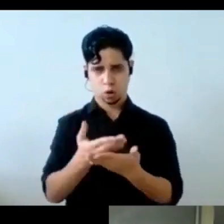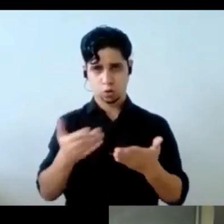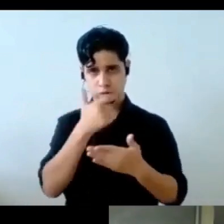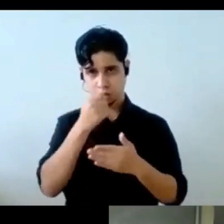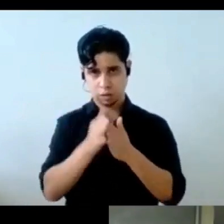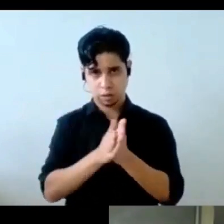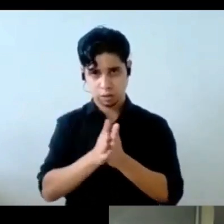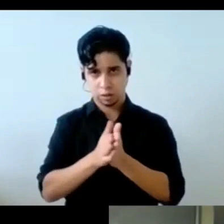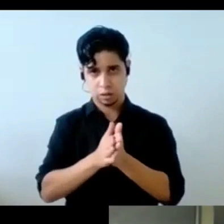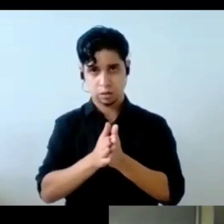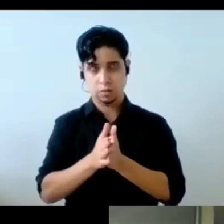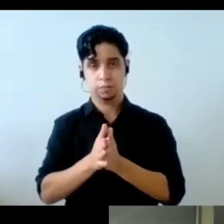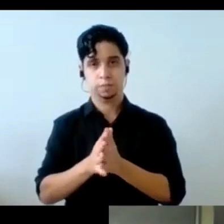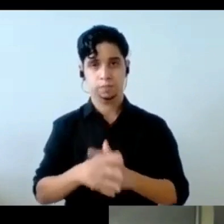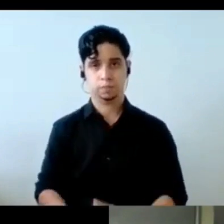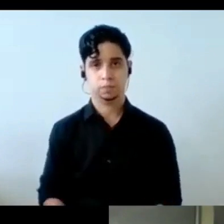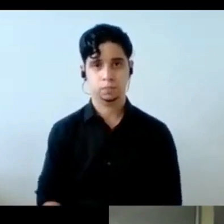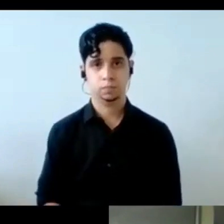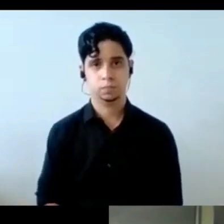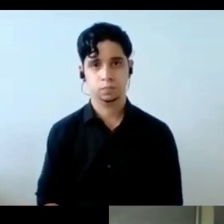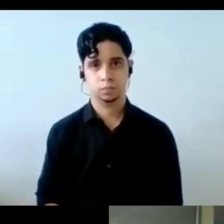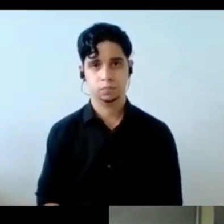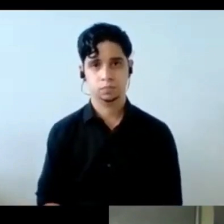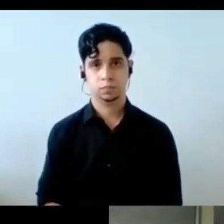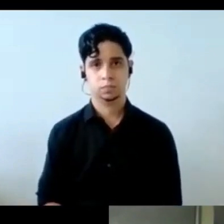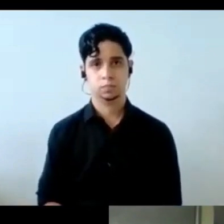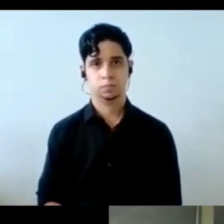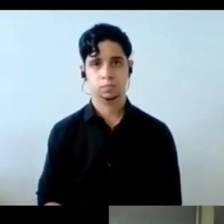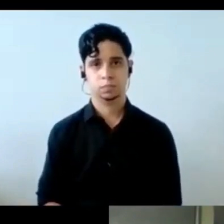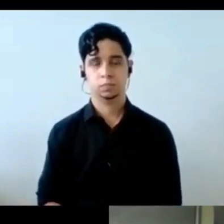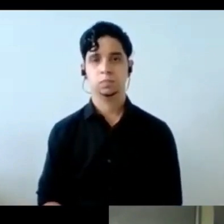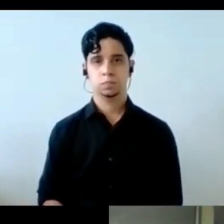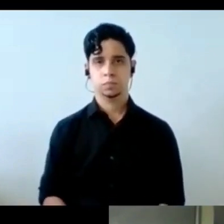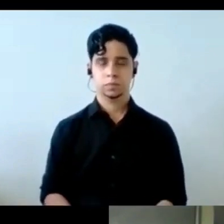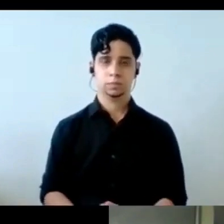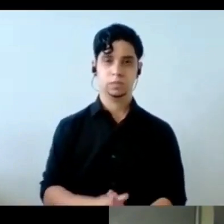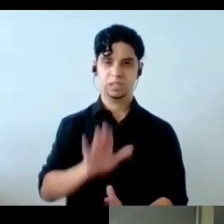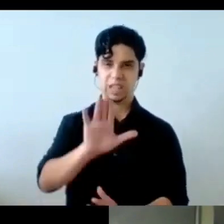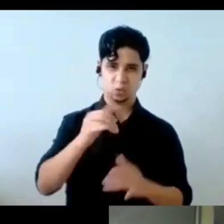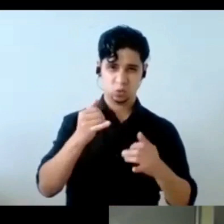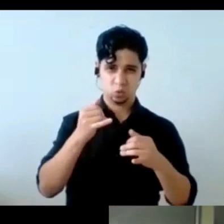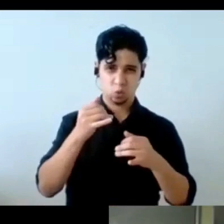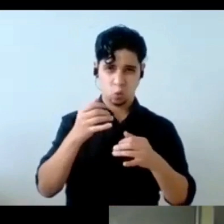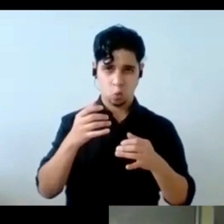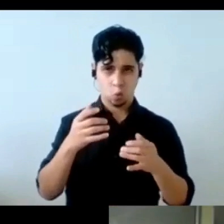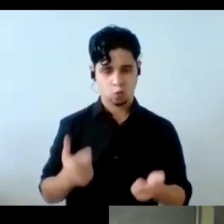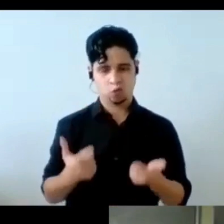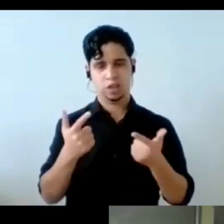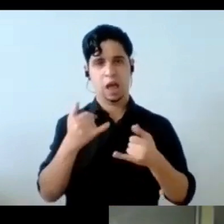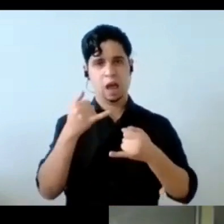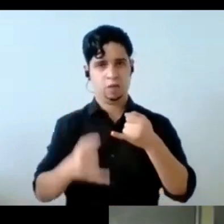él... Que incluso hay varias como que versiones, no está muy muy